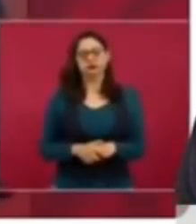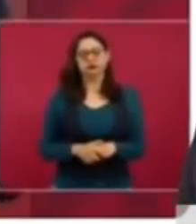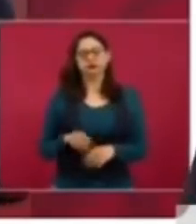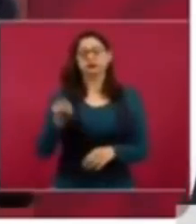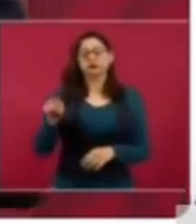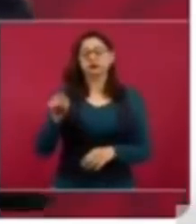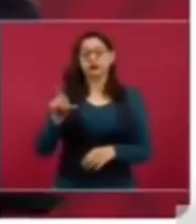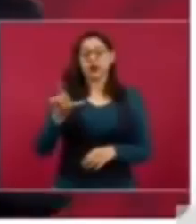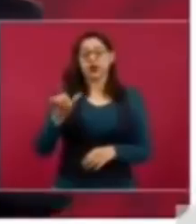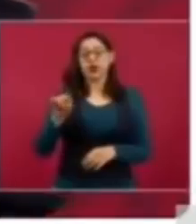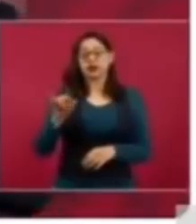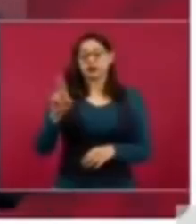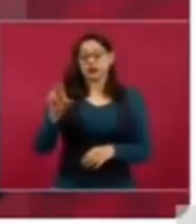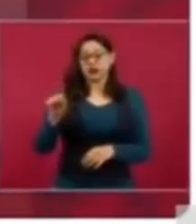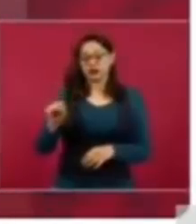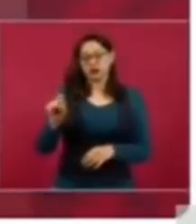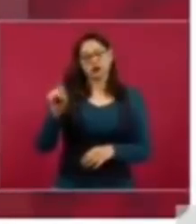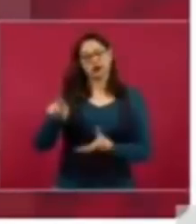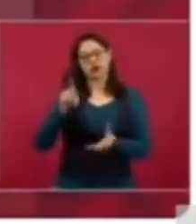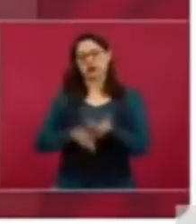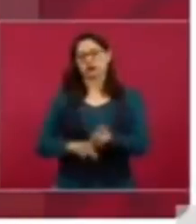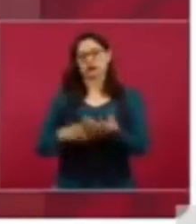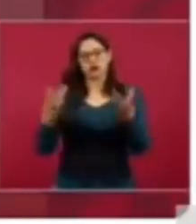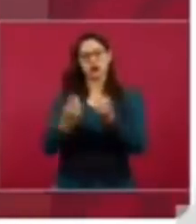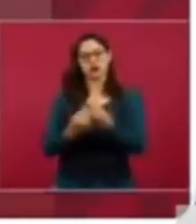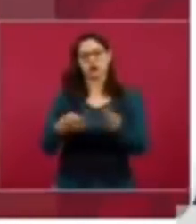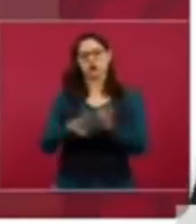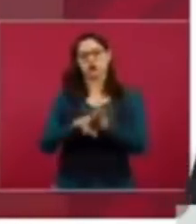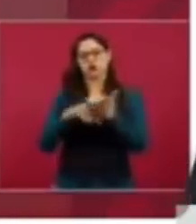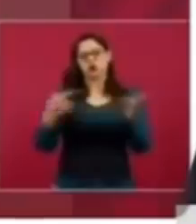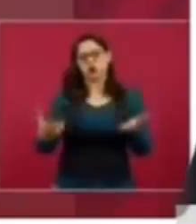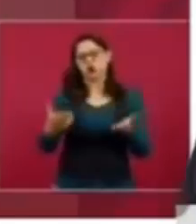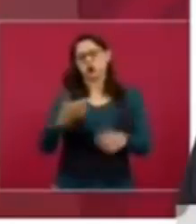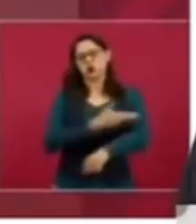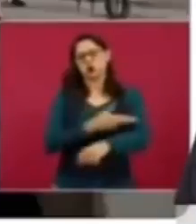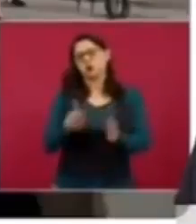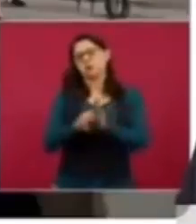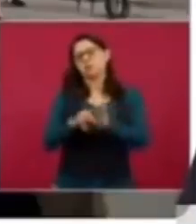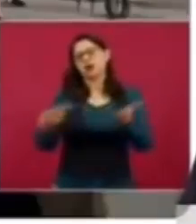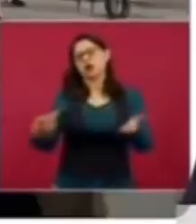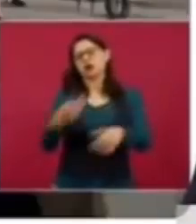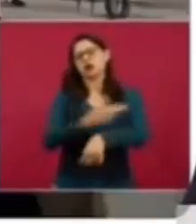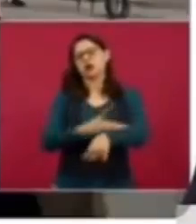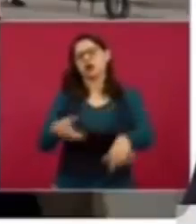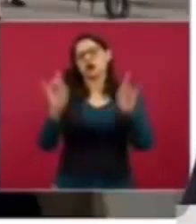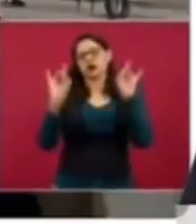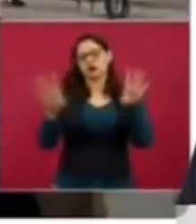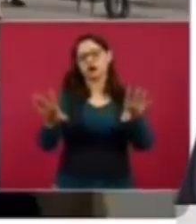están los de reforma columnistas del reforma